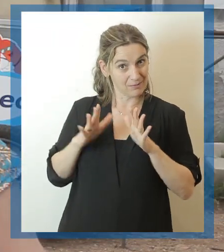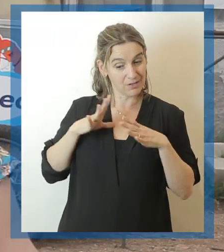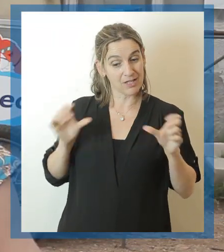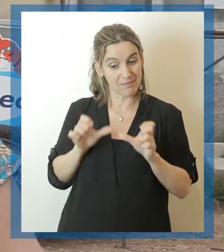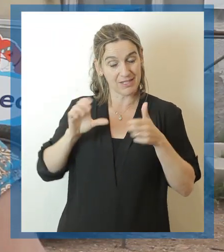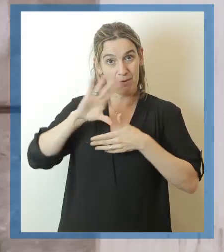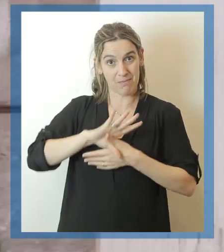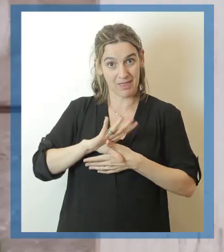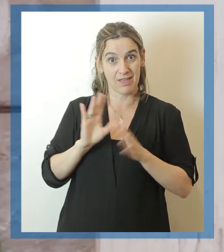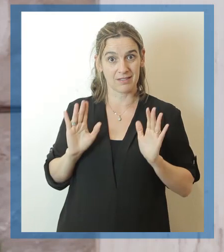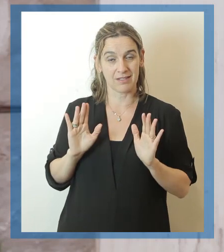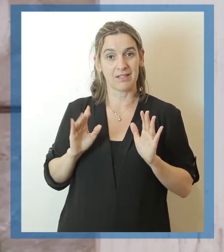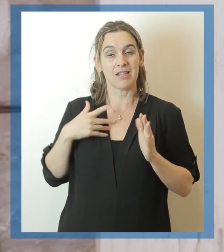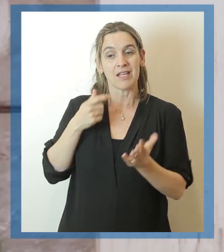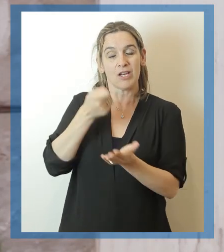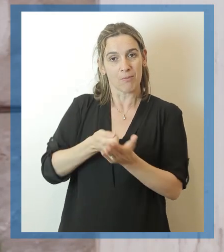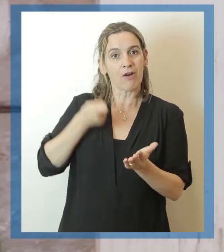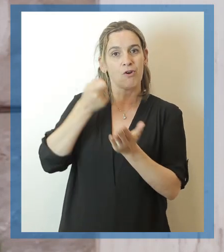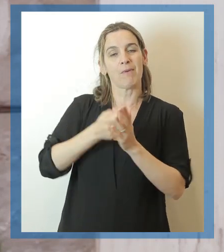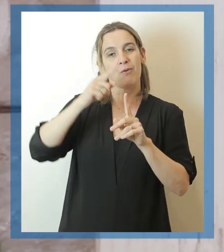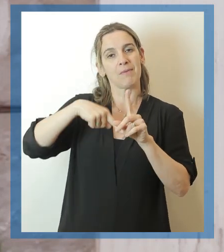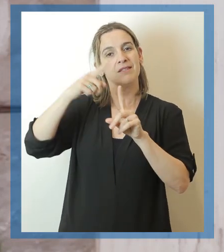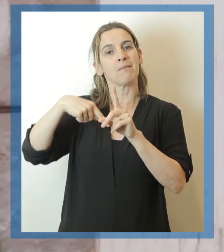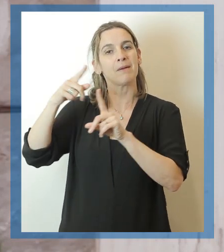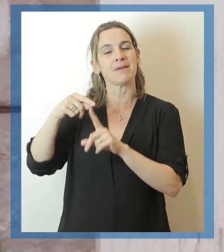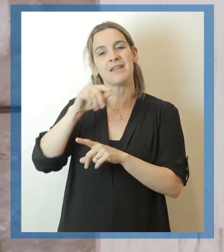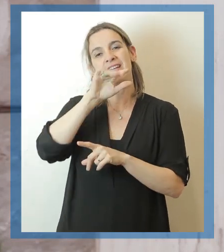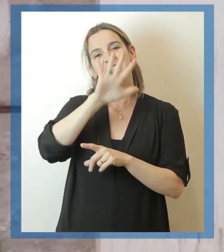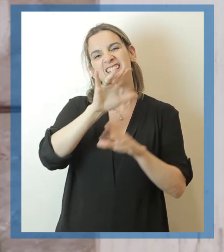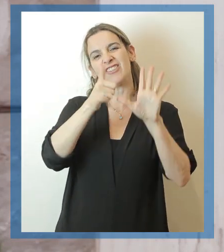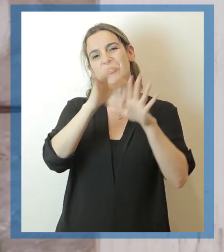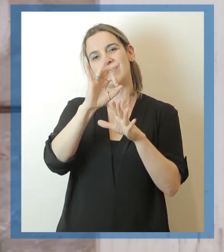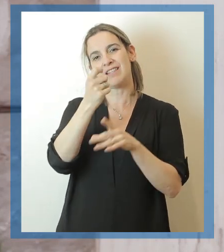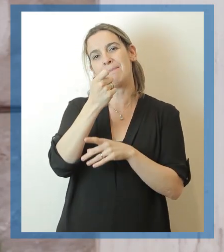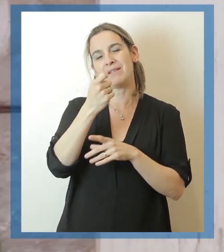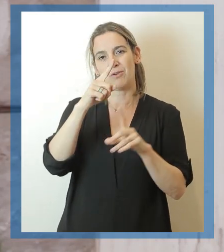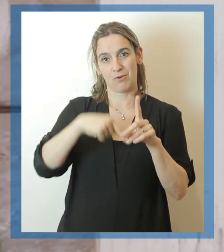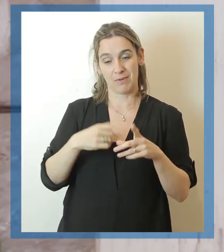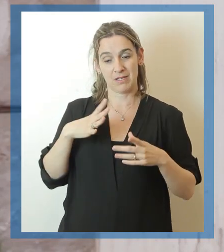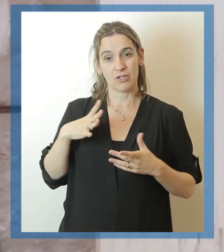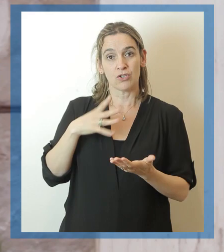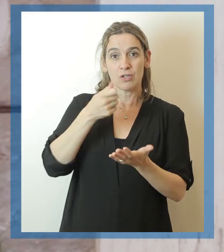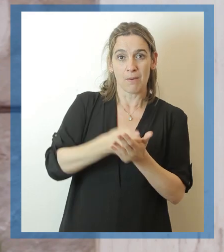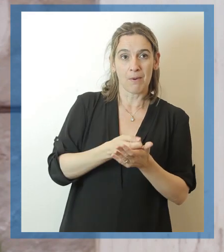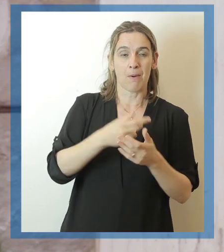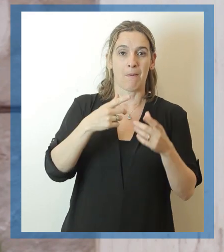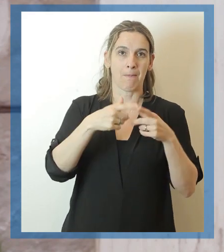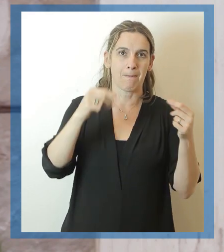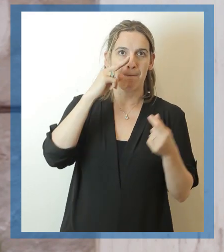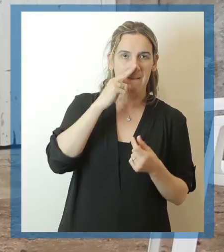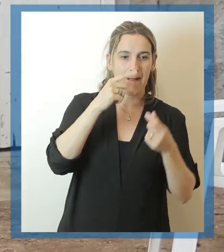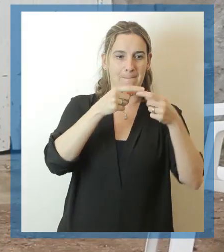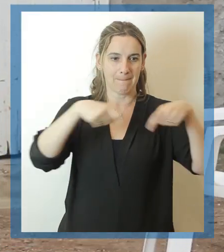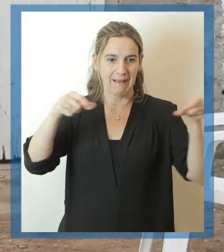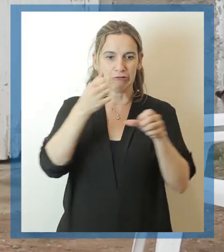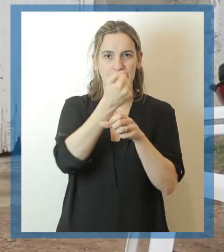Tengo el carrito de panchos. Es un préstamo que saqué por medio de Mides y lo pago mes a mes. Pago 560 pesos por mes.